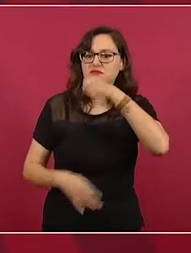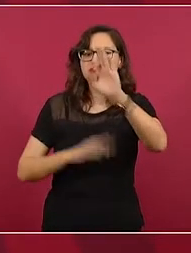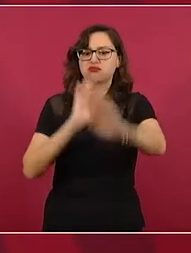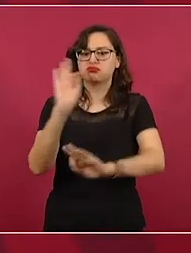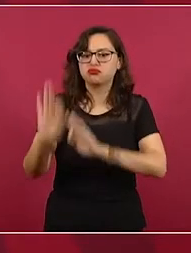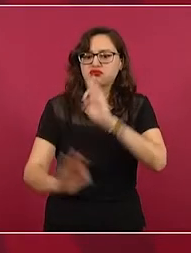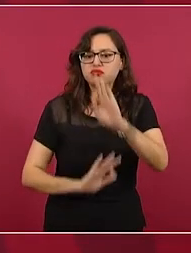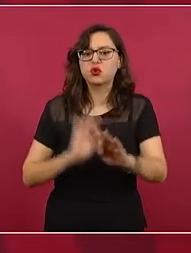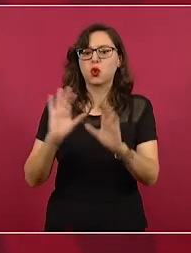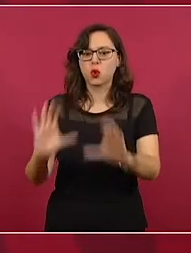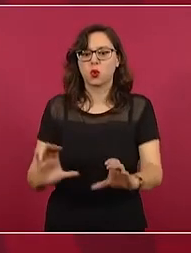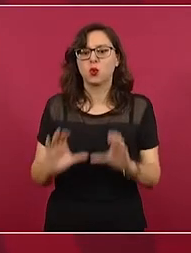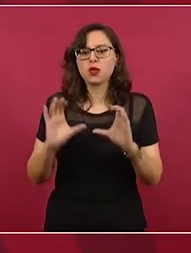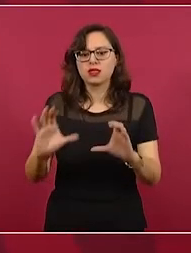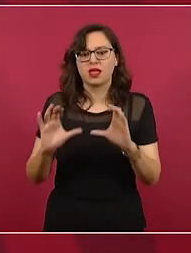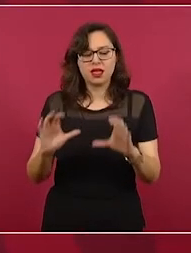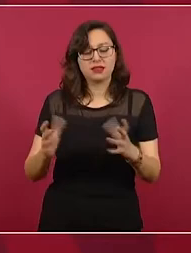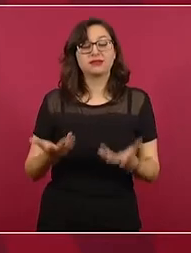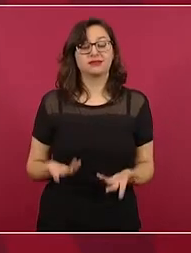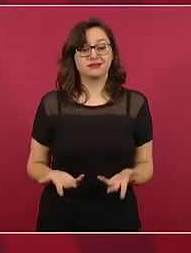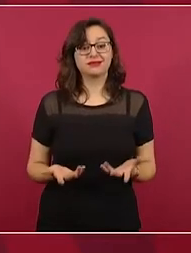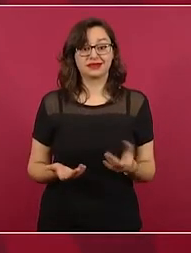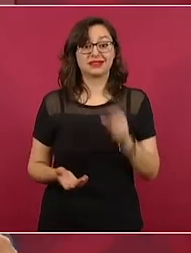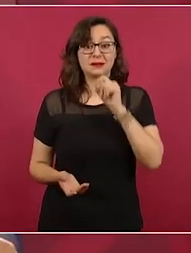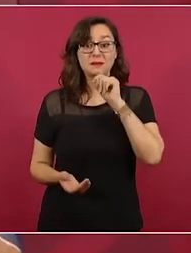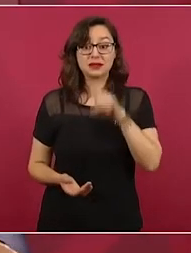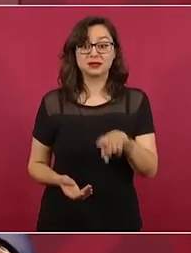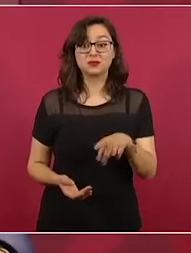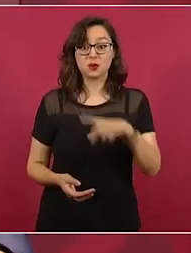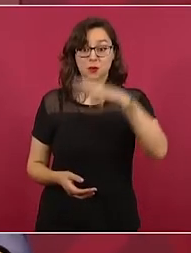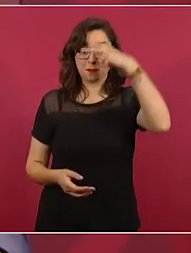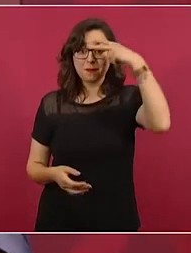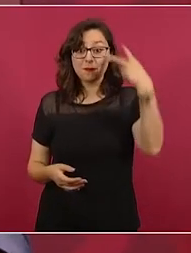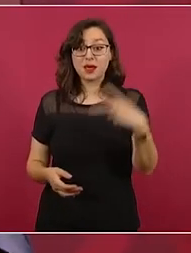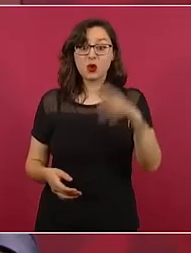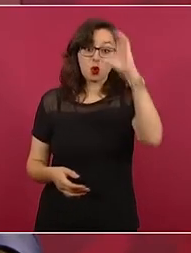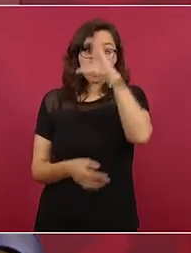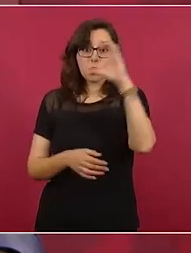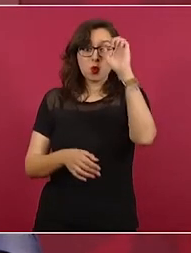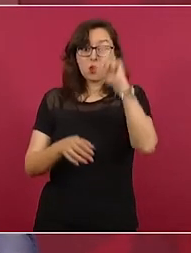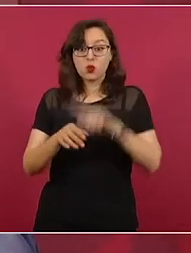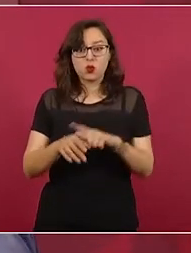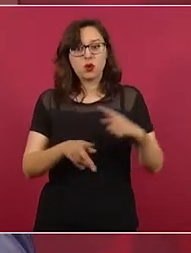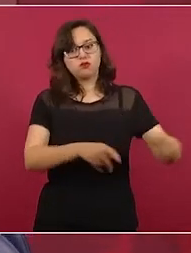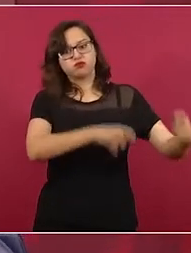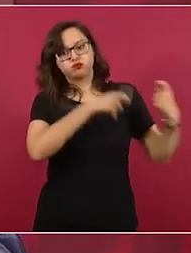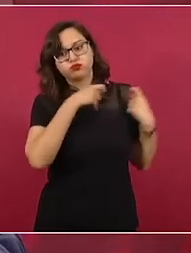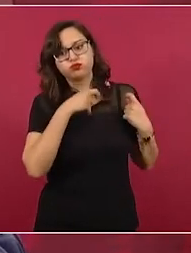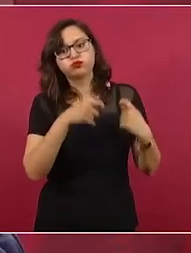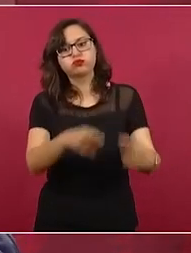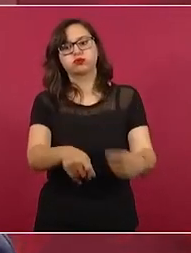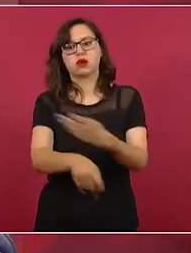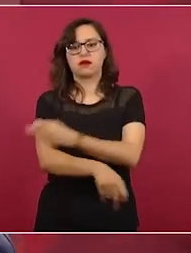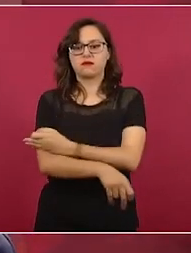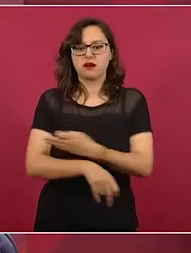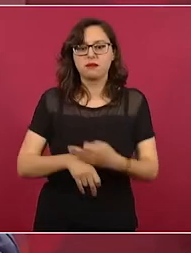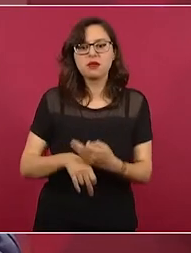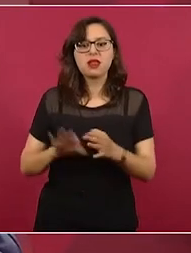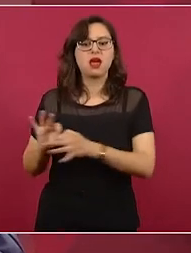ver también con una tradición de fraternidad que hay en las familias